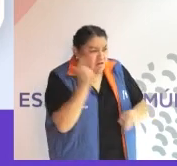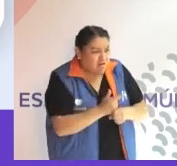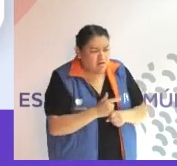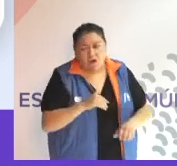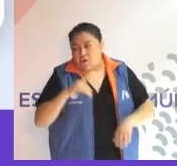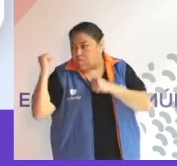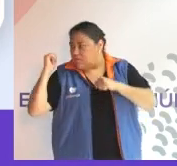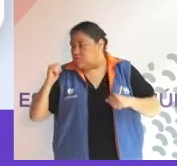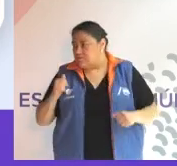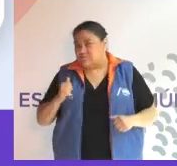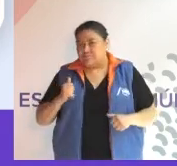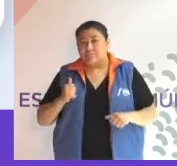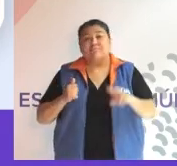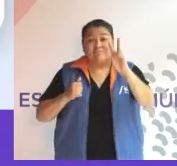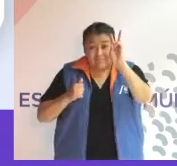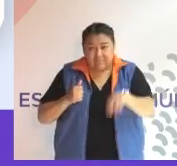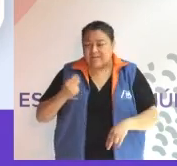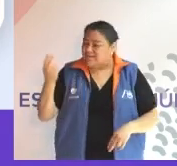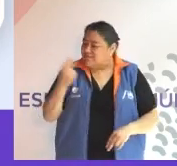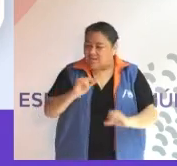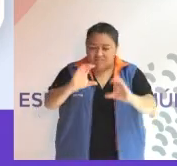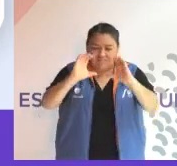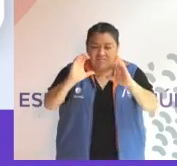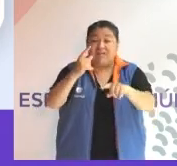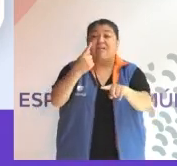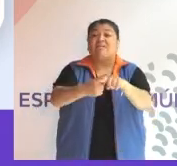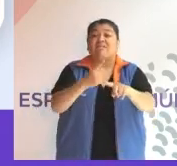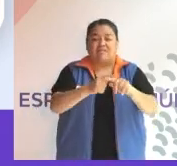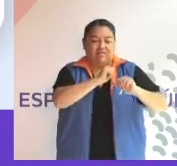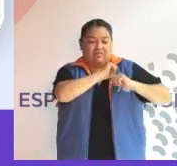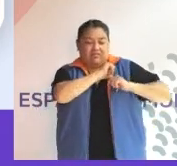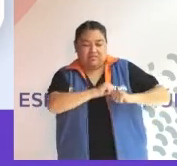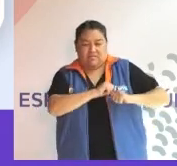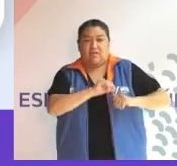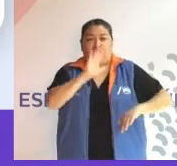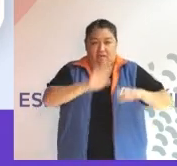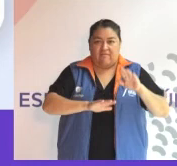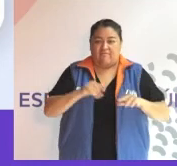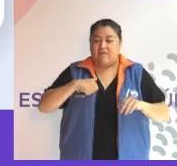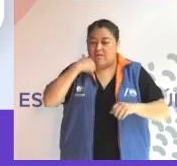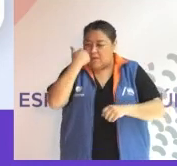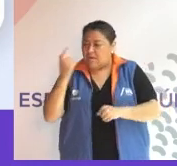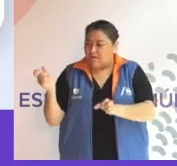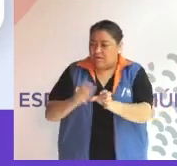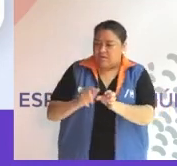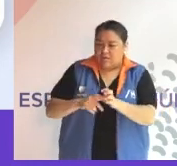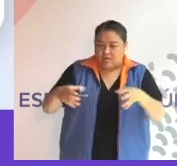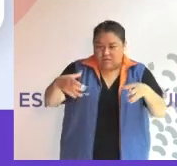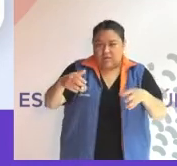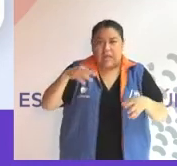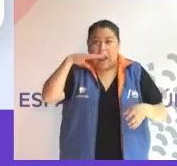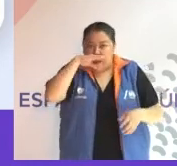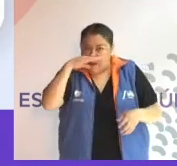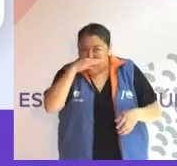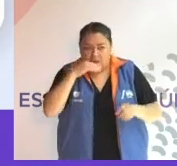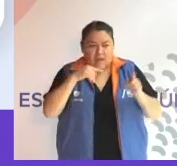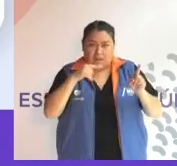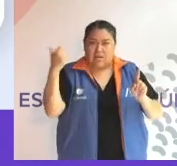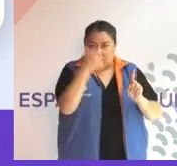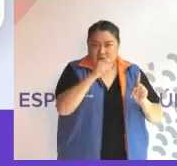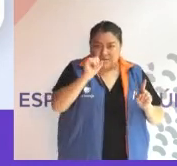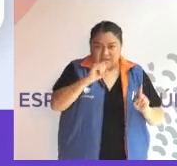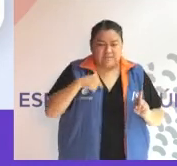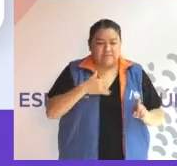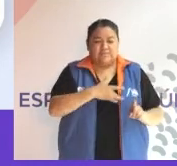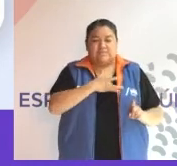tener mucho cuidado con esos aspectos, sobre todo cuando hay dinero o lucro, y el perfil, ¿no? Es un comentario que